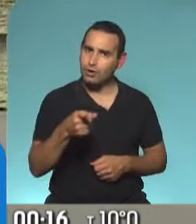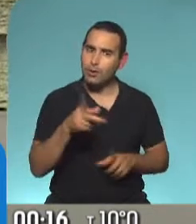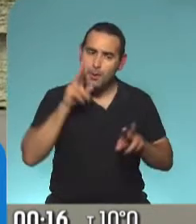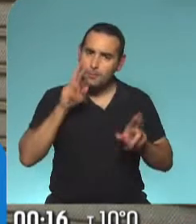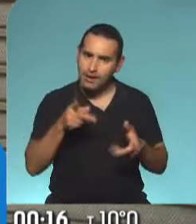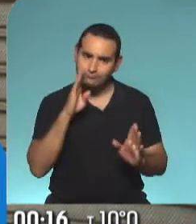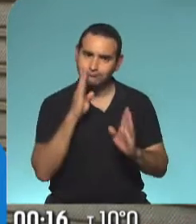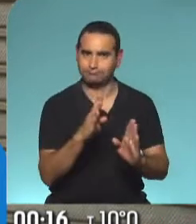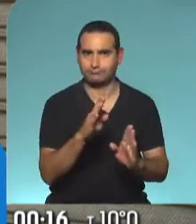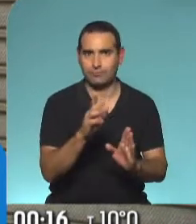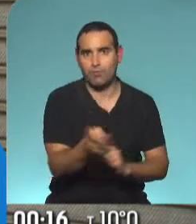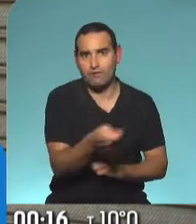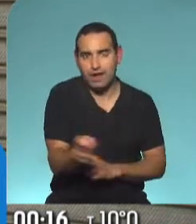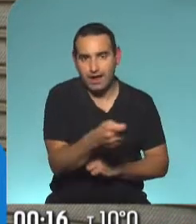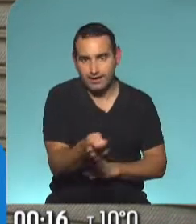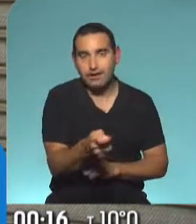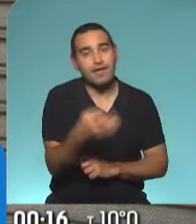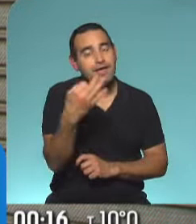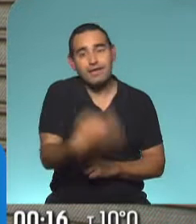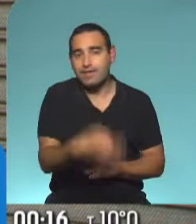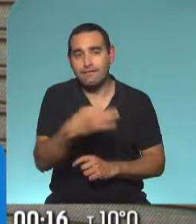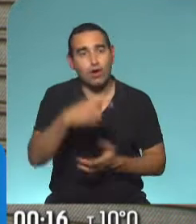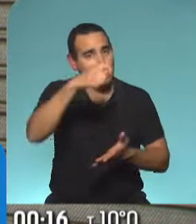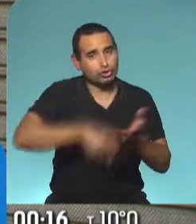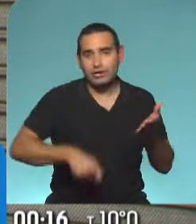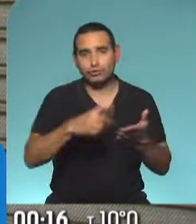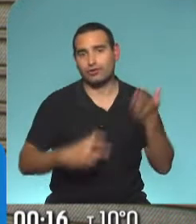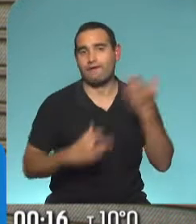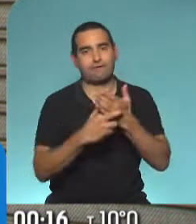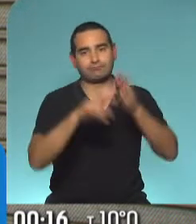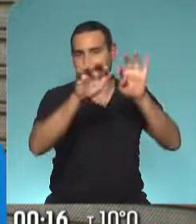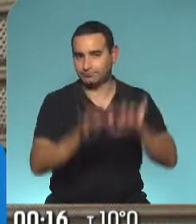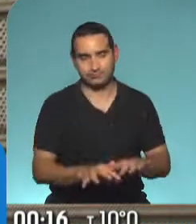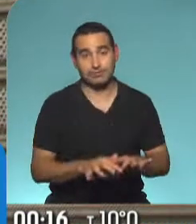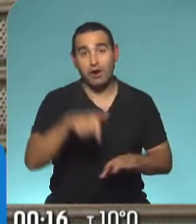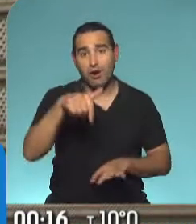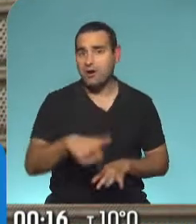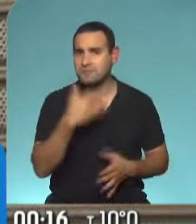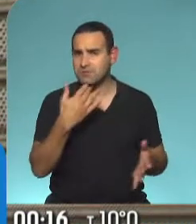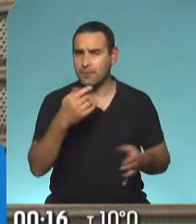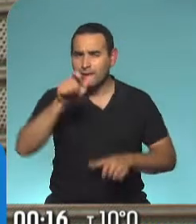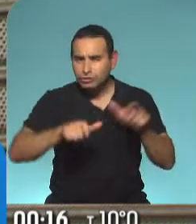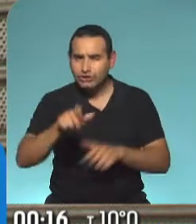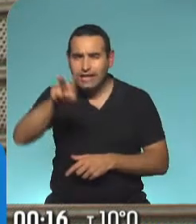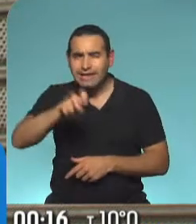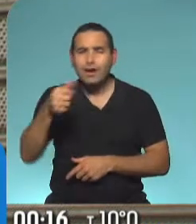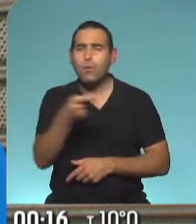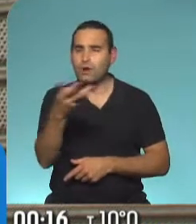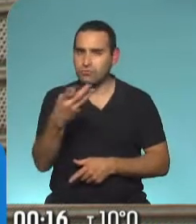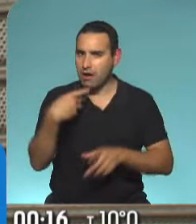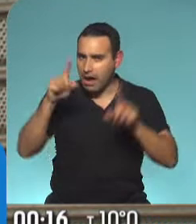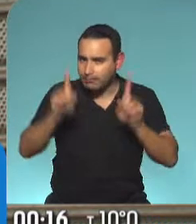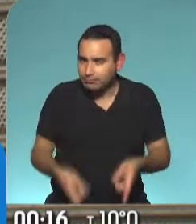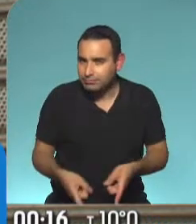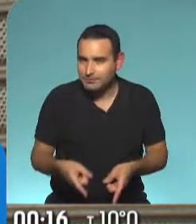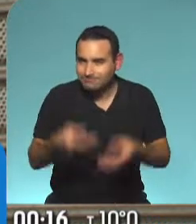para el sector, que es registrar todos los contratos de alquiler en AFIP. Hoy no se sabe cuántos inquilinos alquilan,